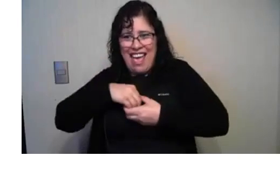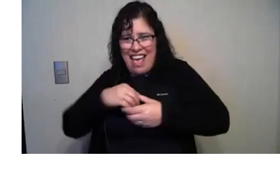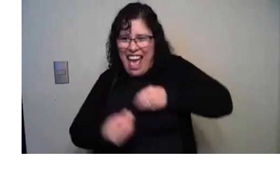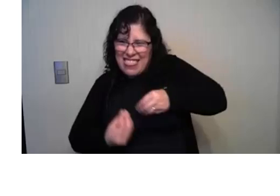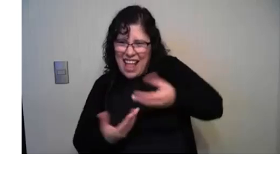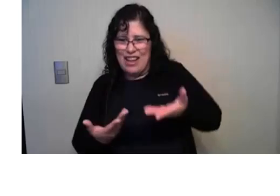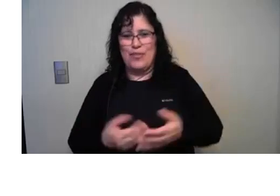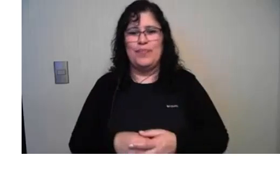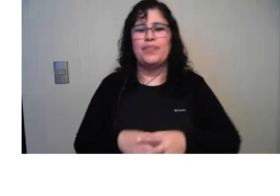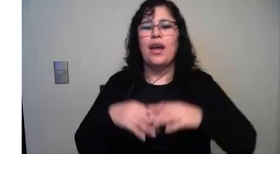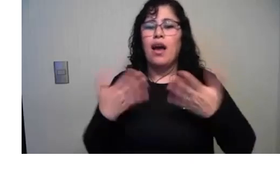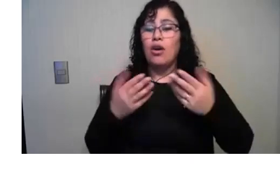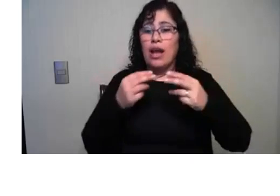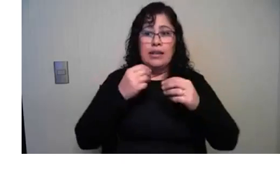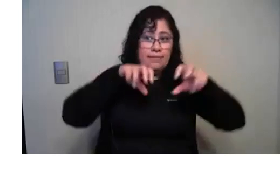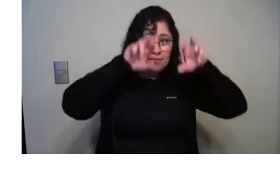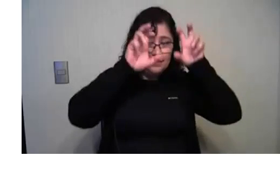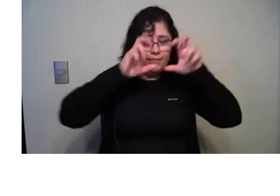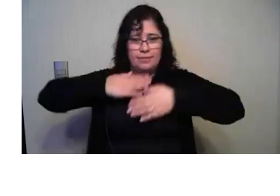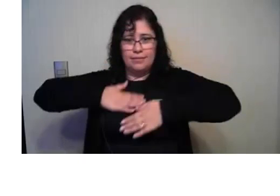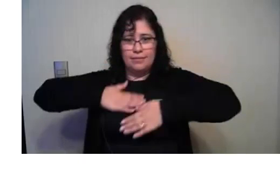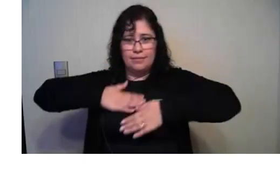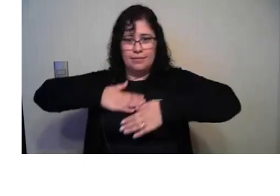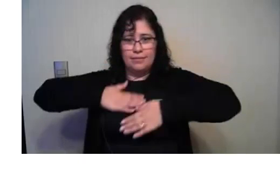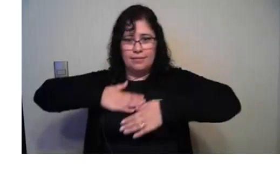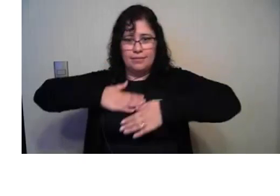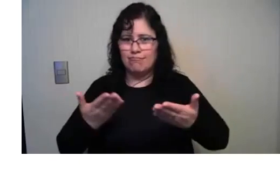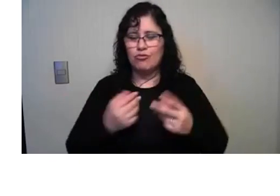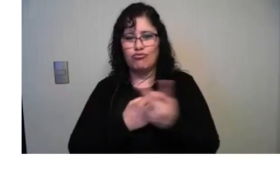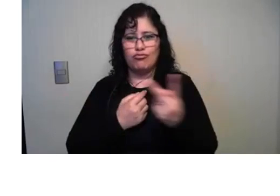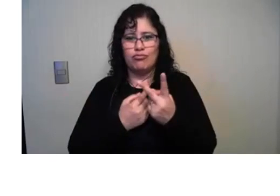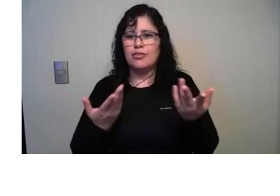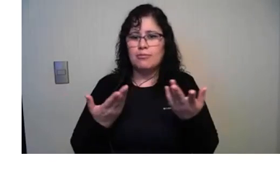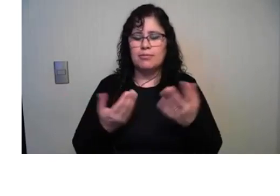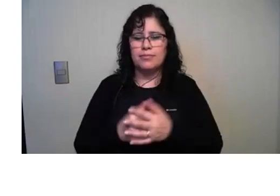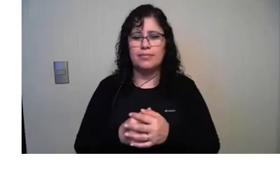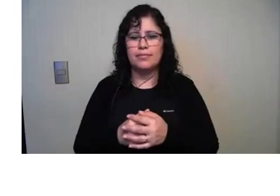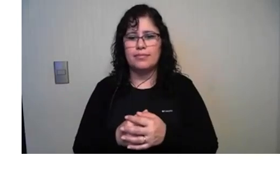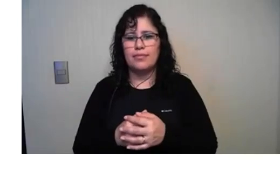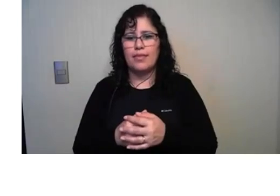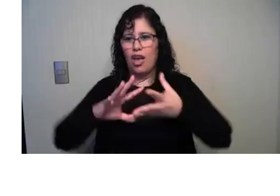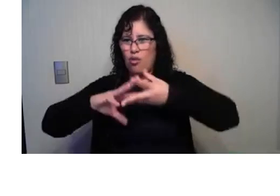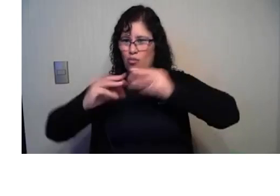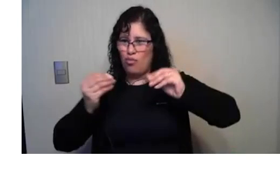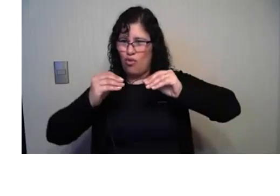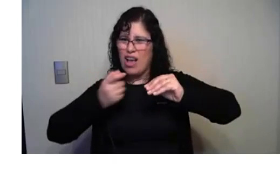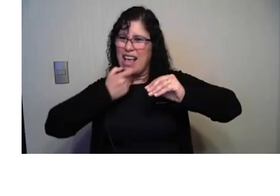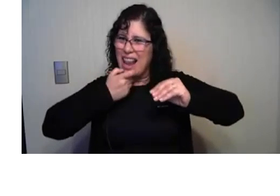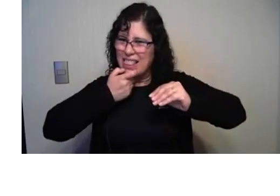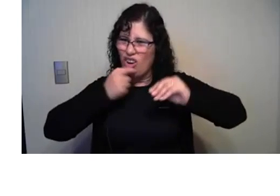división parasimpática y simpática, estos van a actuar esta vez no sobre músculo esquelético, sino un